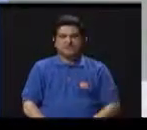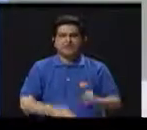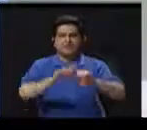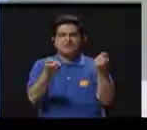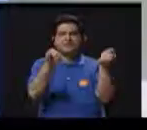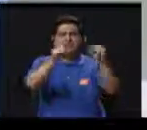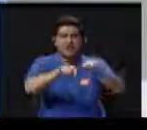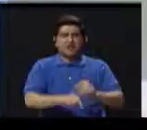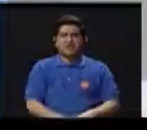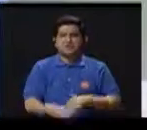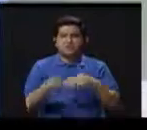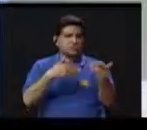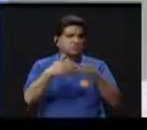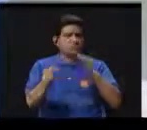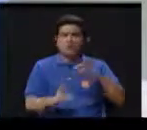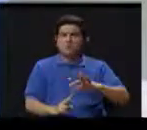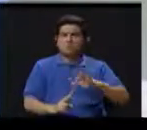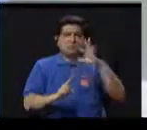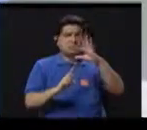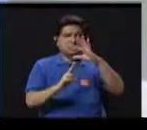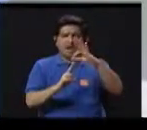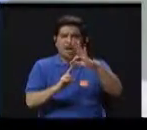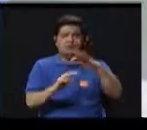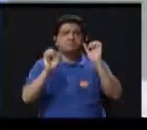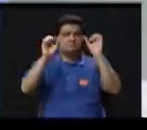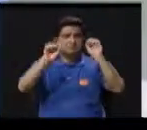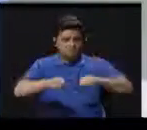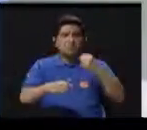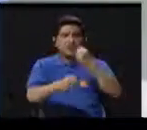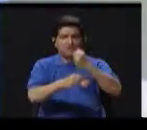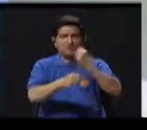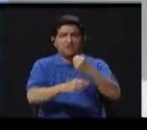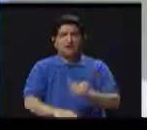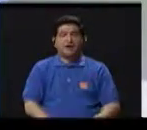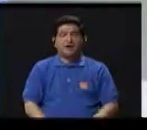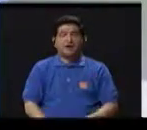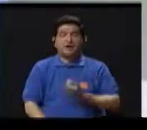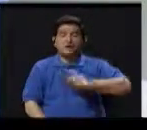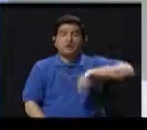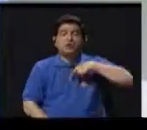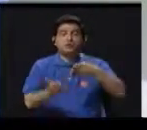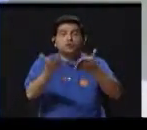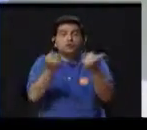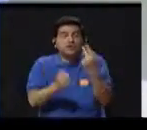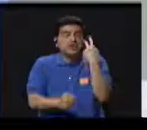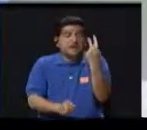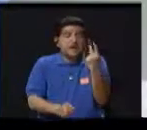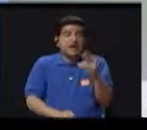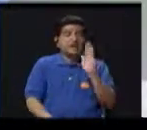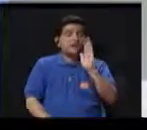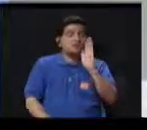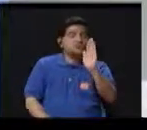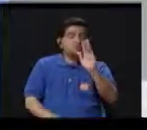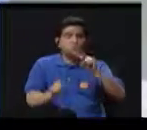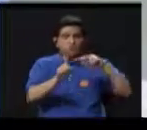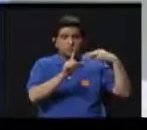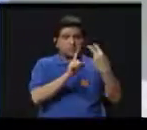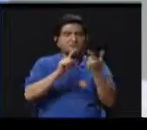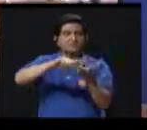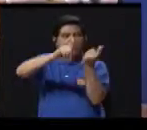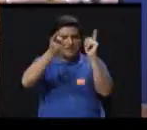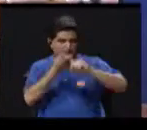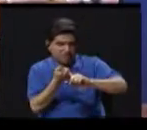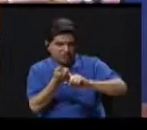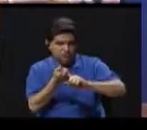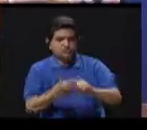casos y nos dijo, cualquiera que ustedes escojan que quieren trabajar, se puede trabajar. Lo que nosotras queríamos era ver la visión de ellos